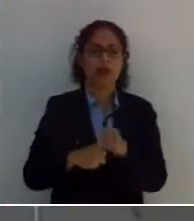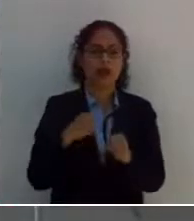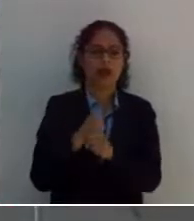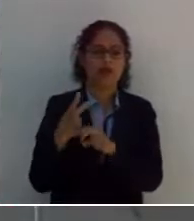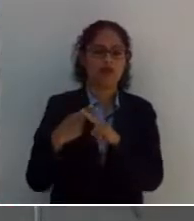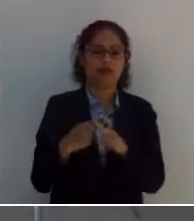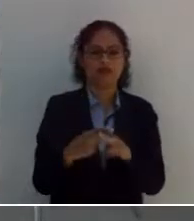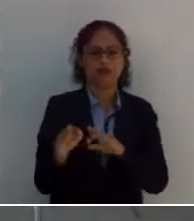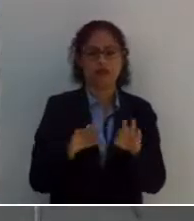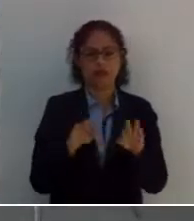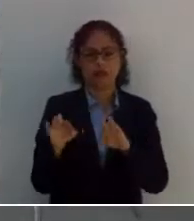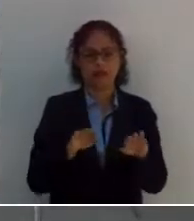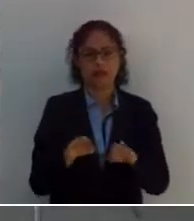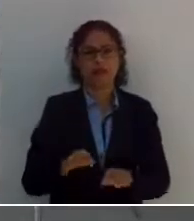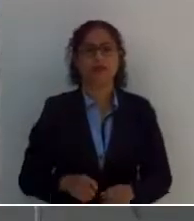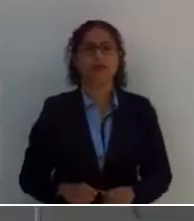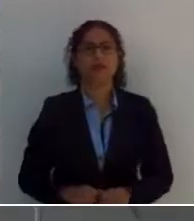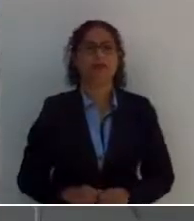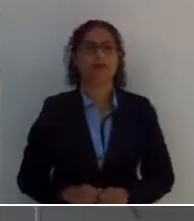servicio.